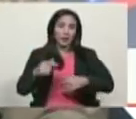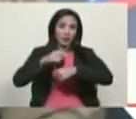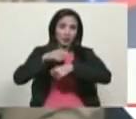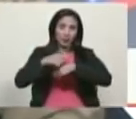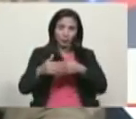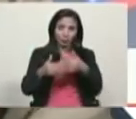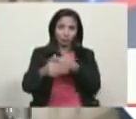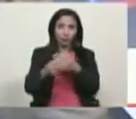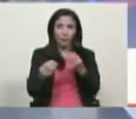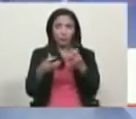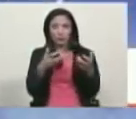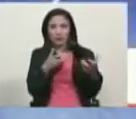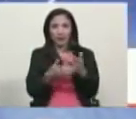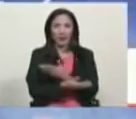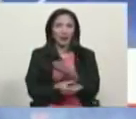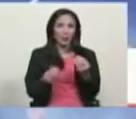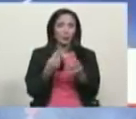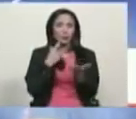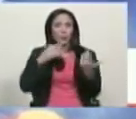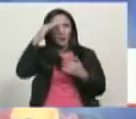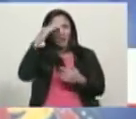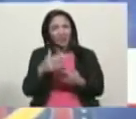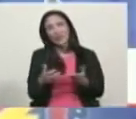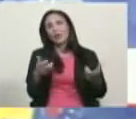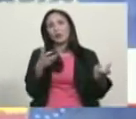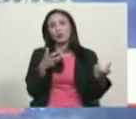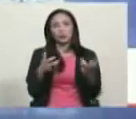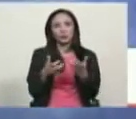intenso de guerra, guerra militar.